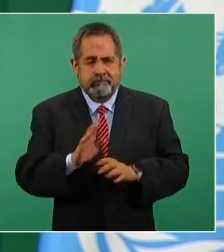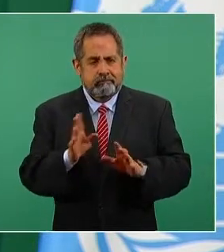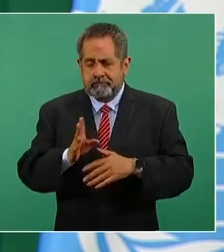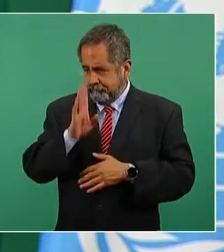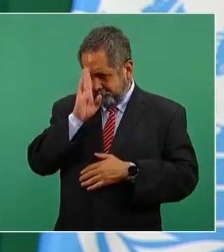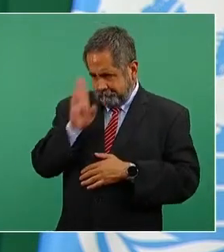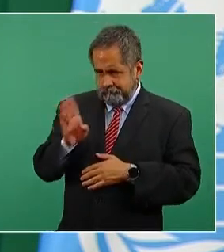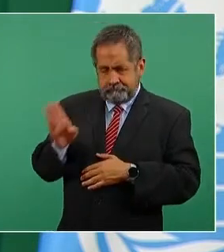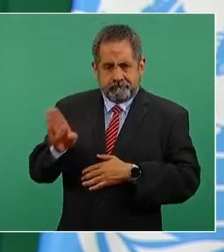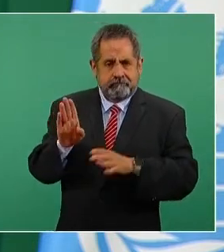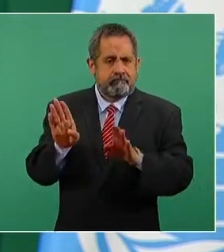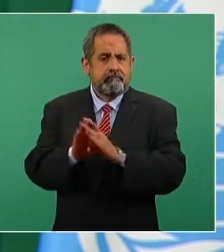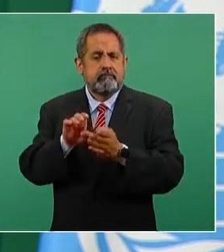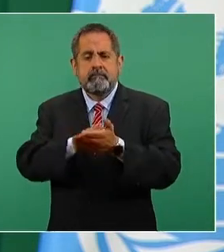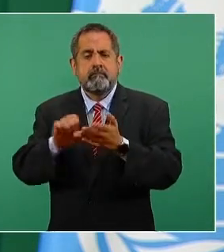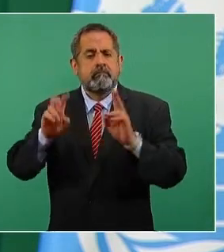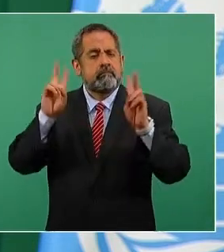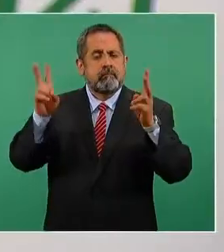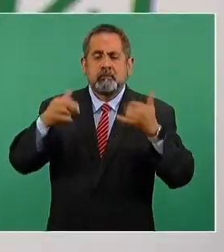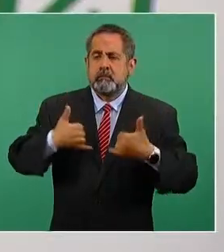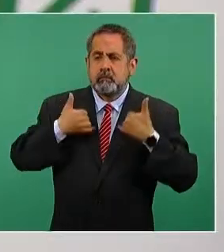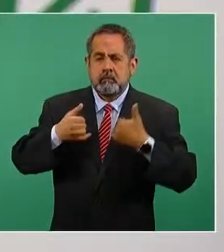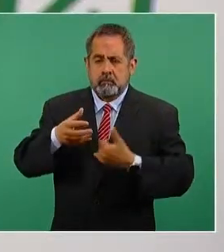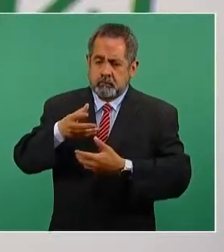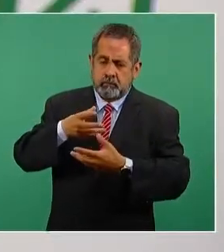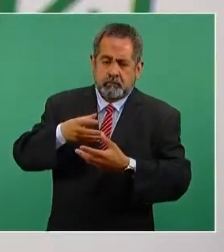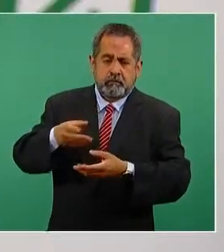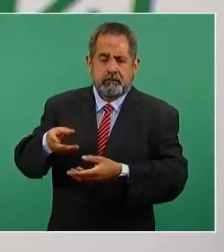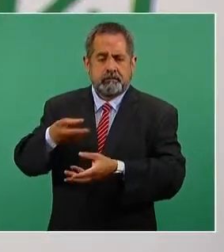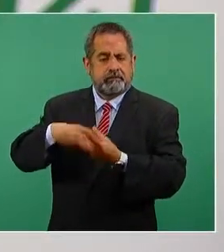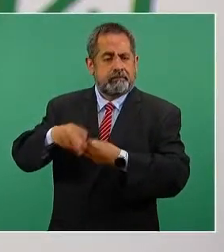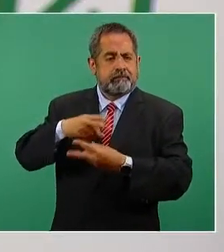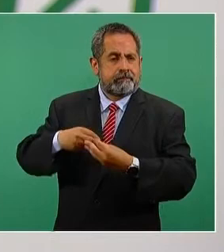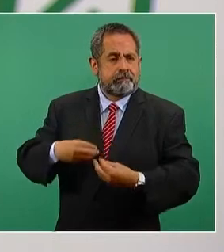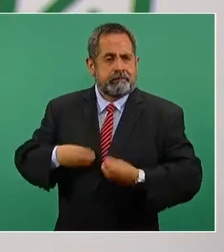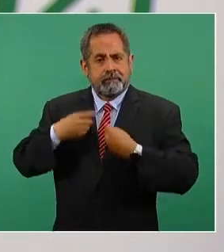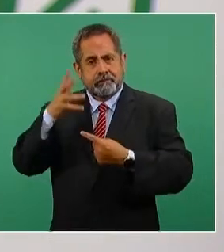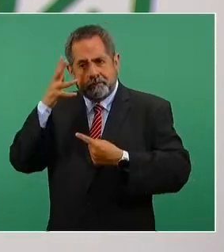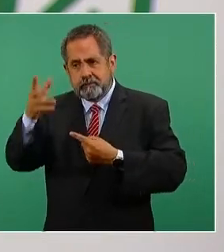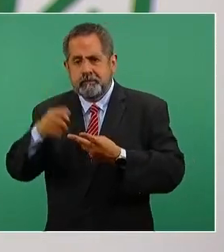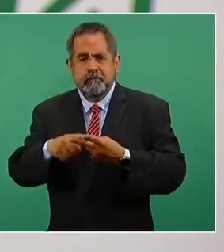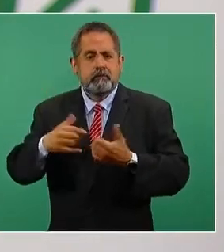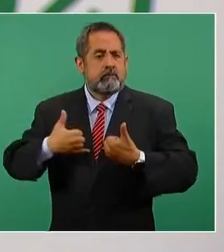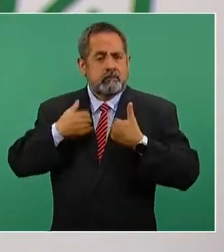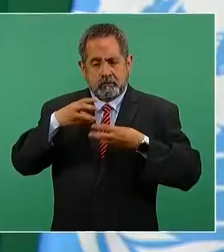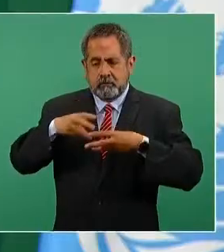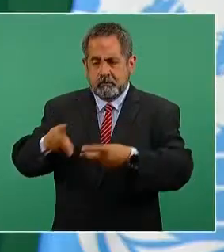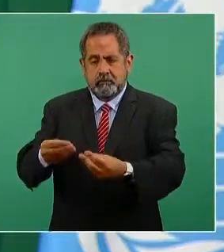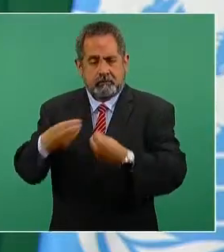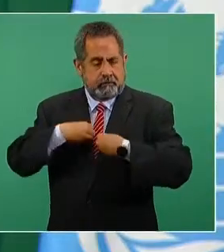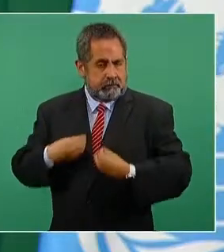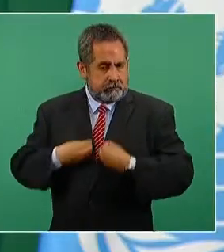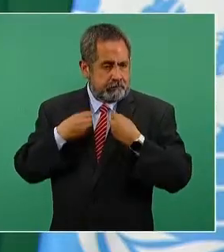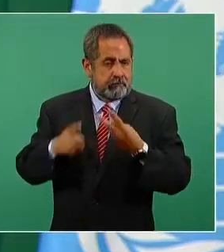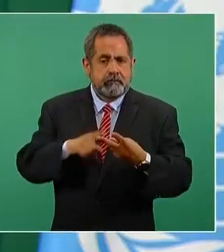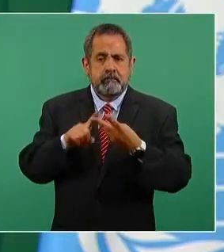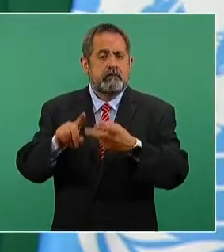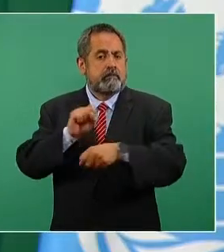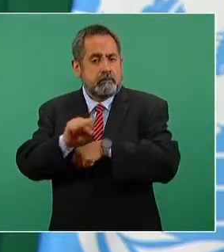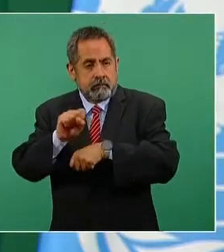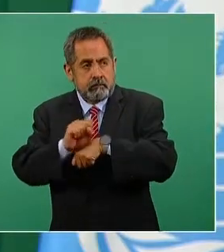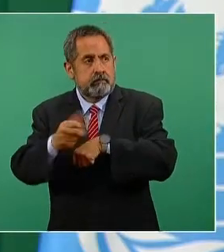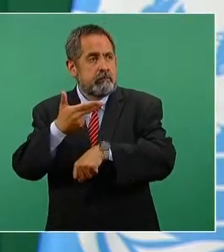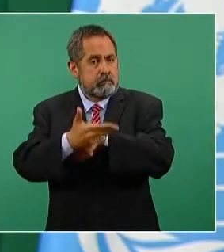esto se ha hecho con Jóvenes Construyendo el Futuro y se ha hecho con Sembrando Vida, con convenio que hicimos con El Salvador, que hicimos con Honduras,